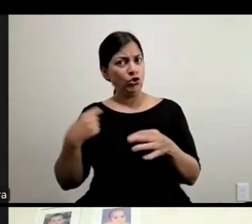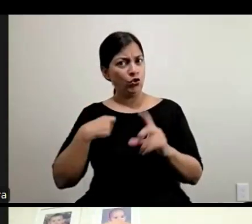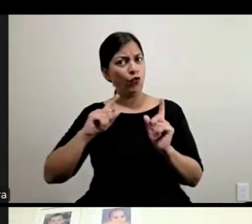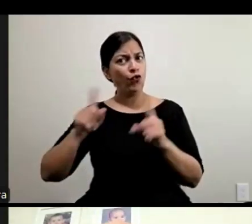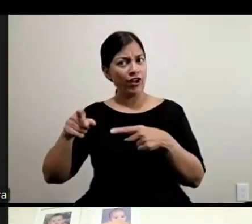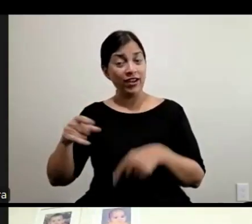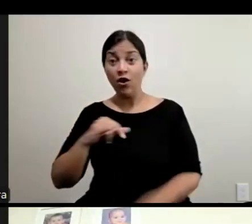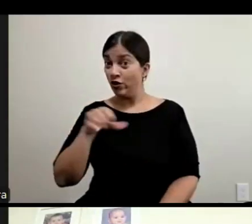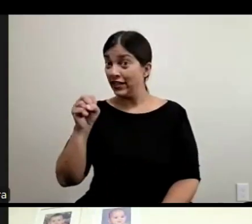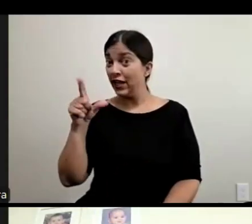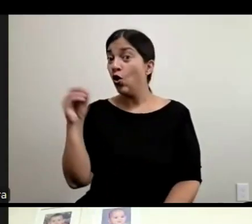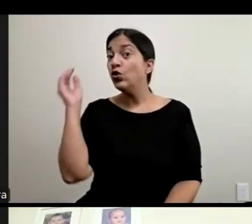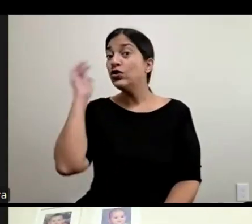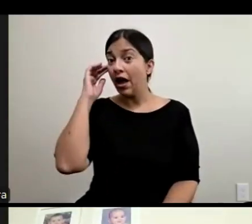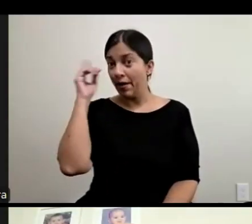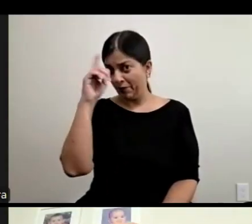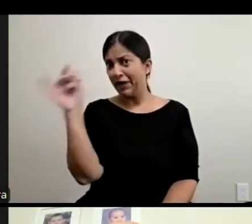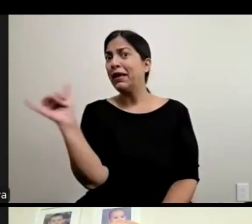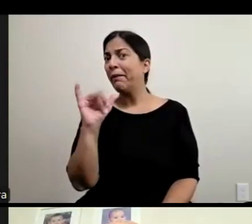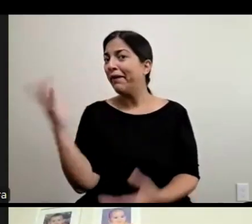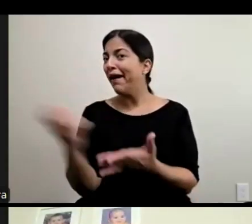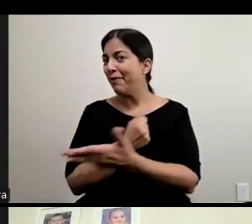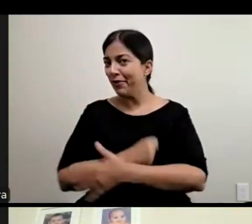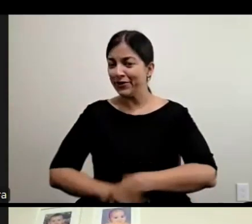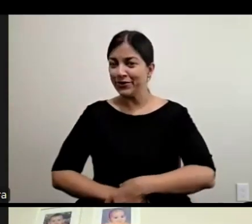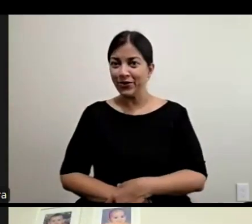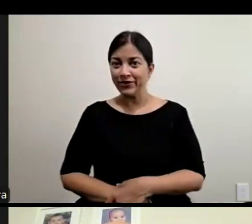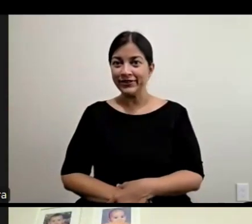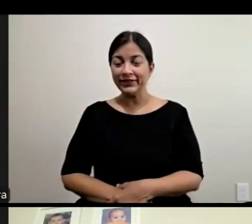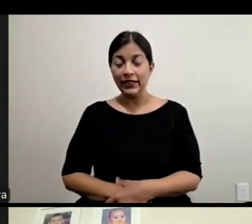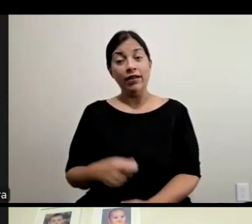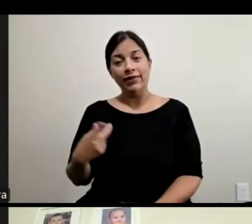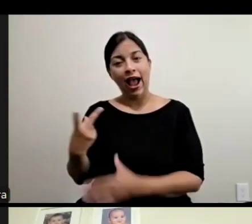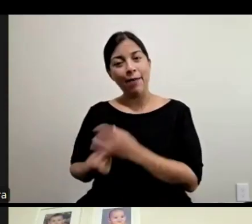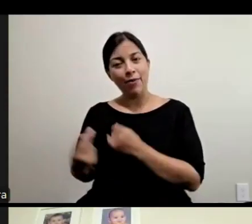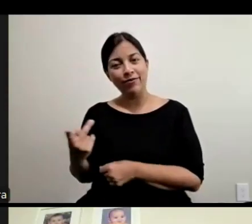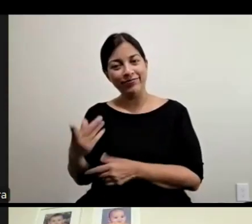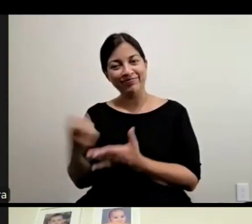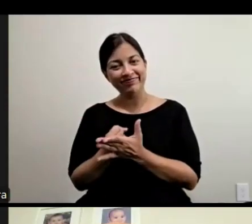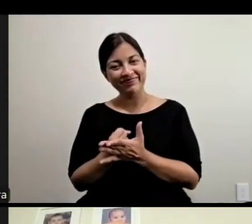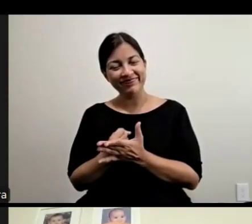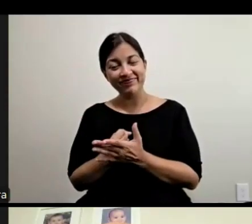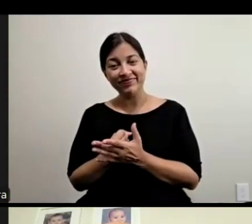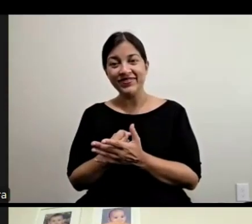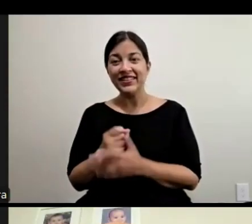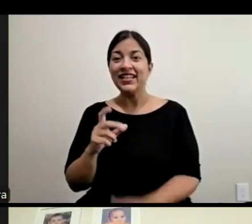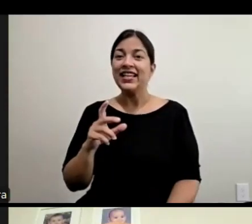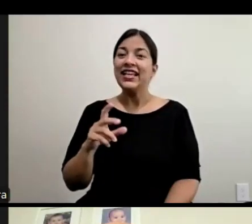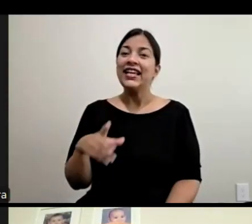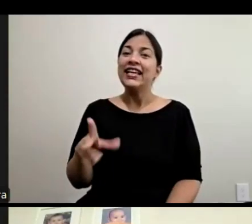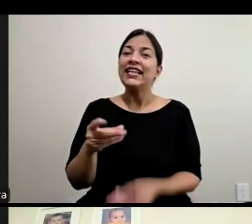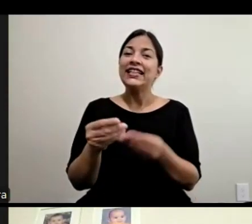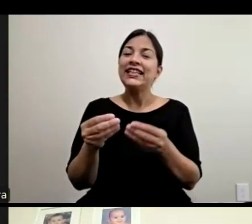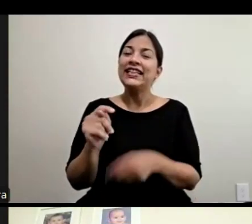lo sabe porque también aprovechó. Digo, aprovechó porque se lo trae. Tierra Santa Farm. Esto es en